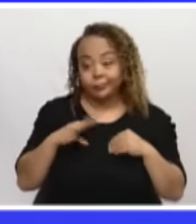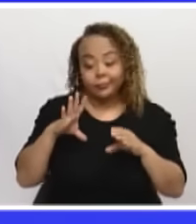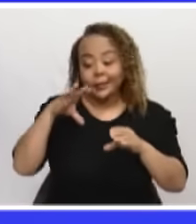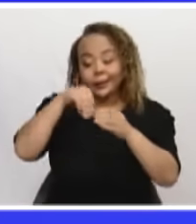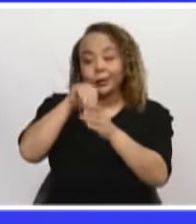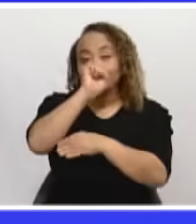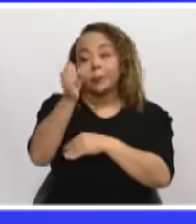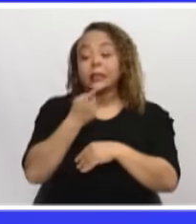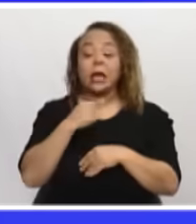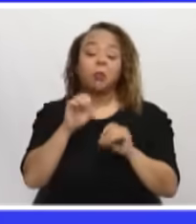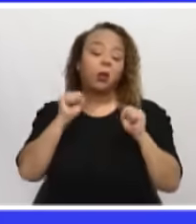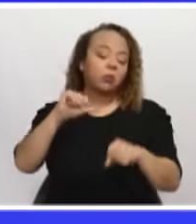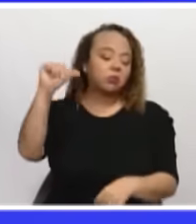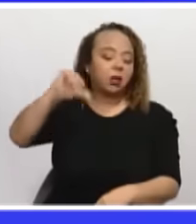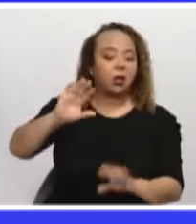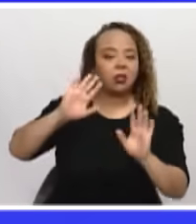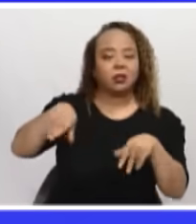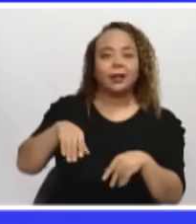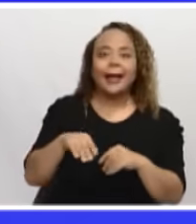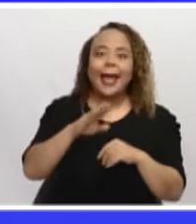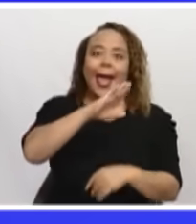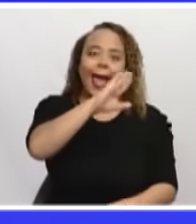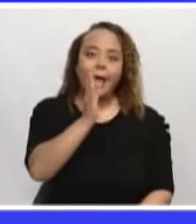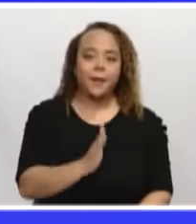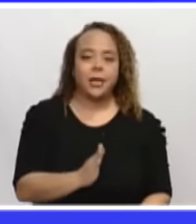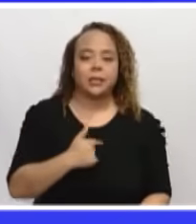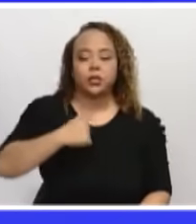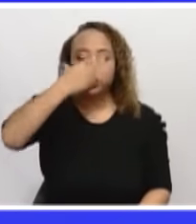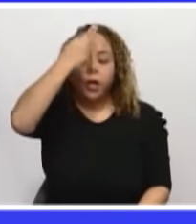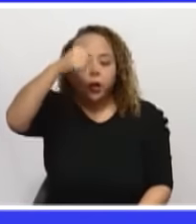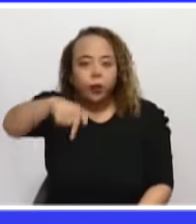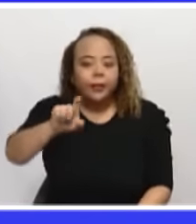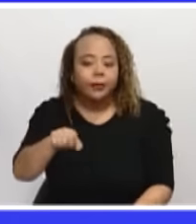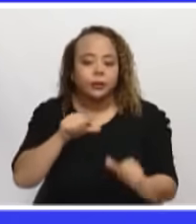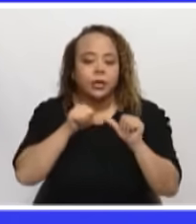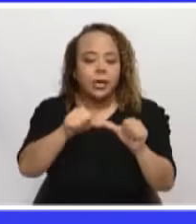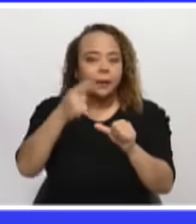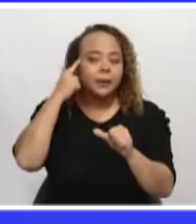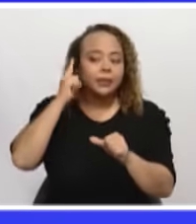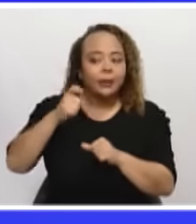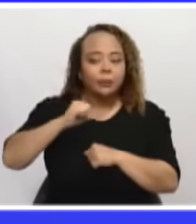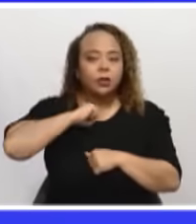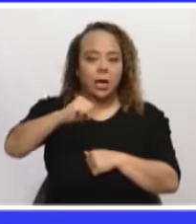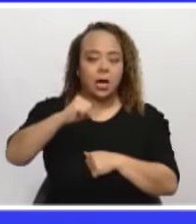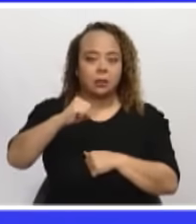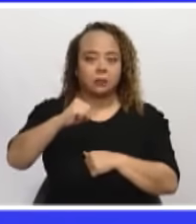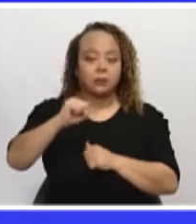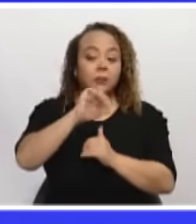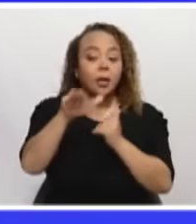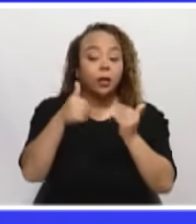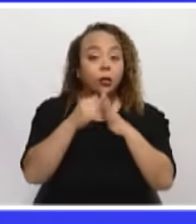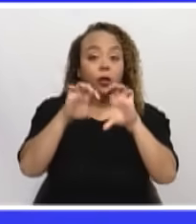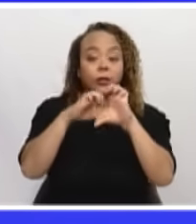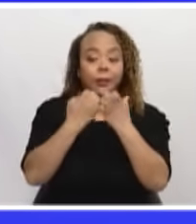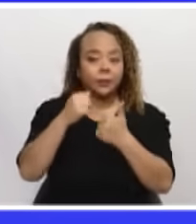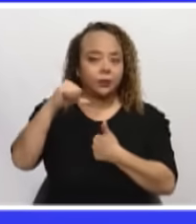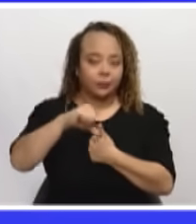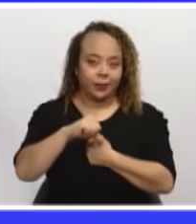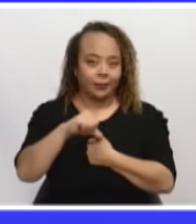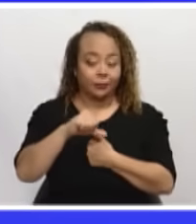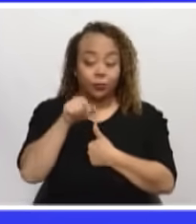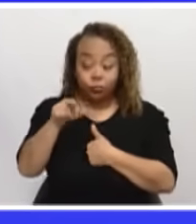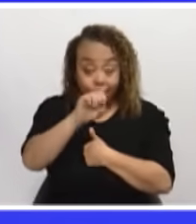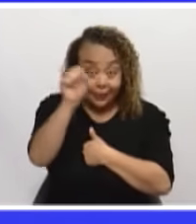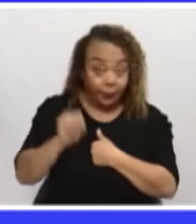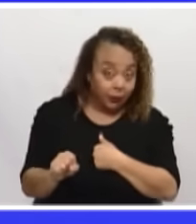saprisa diga podemos perder contra Nicaragua jamás yo creo que hoy tenemos que seguir pensando que le tendríamos que ganar a todos los equipos casi de Centroamérica si sos